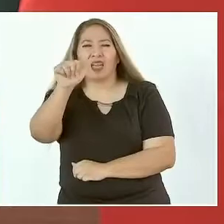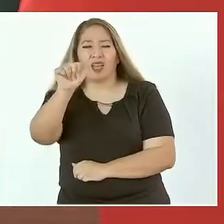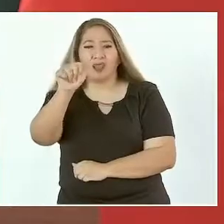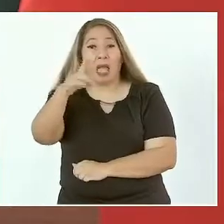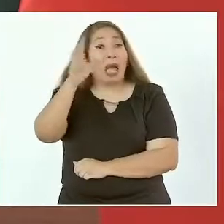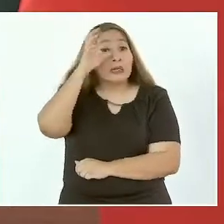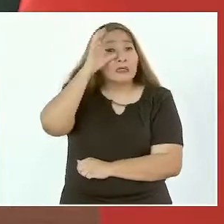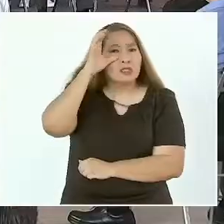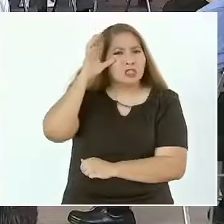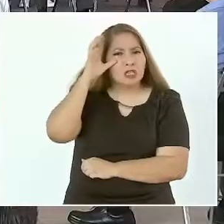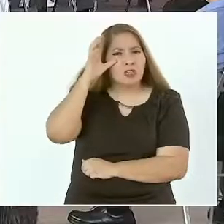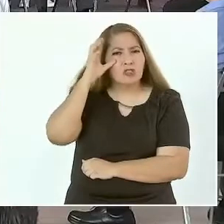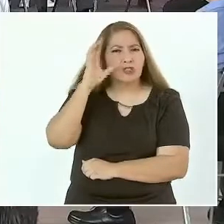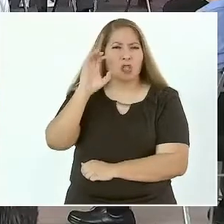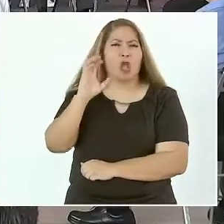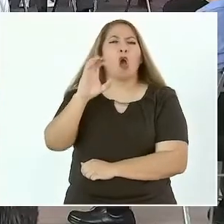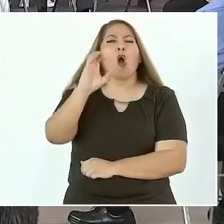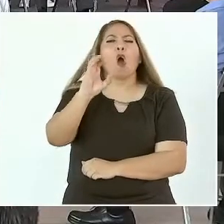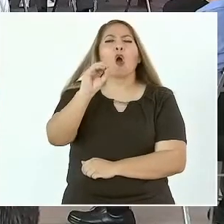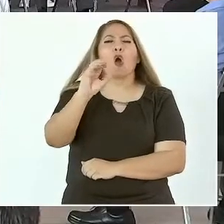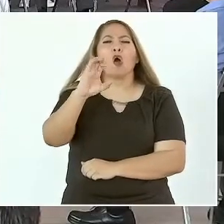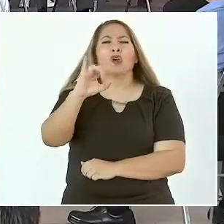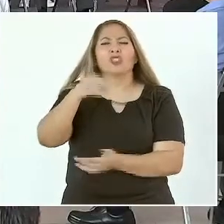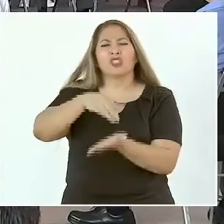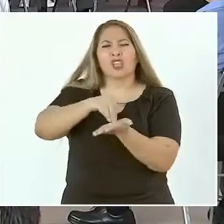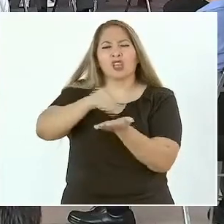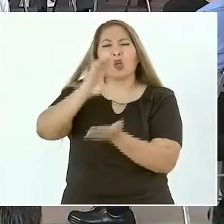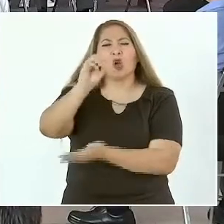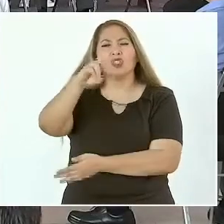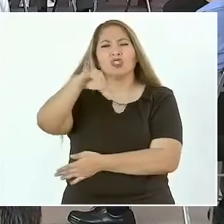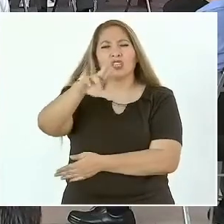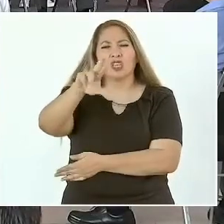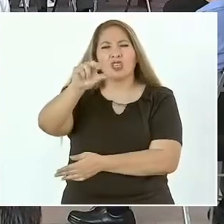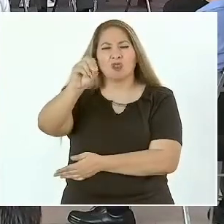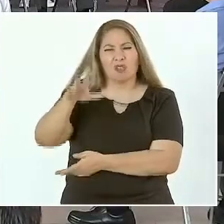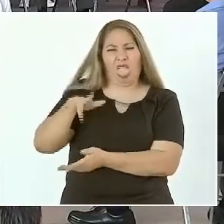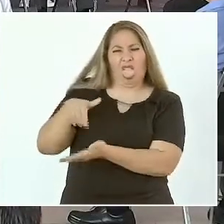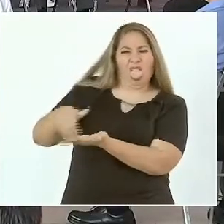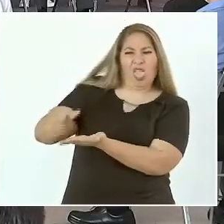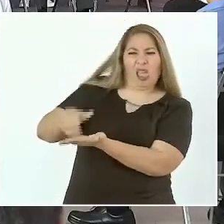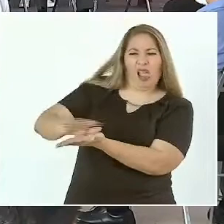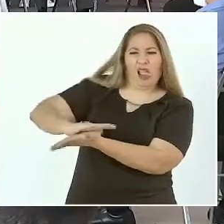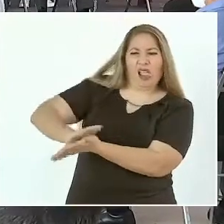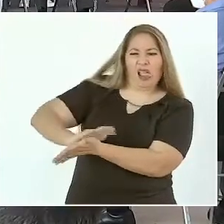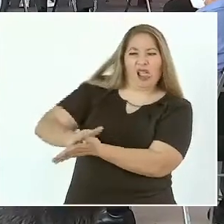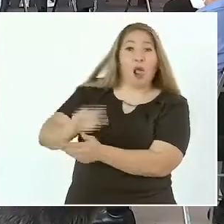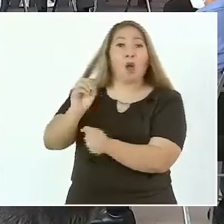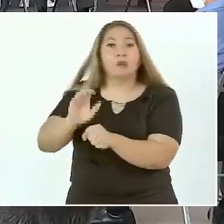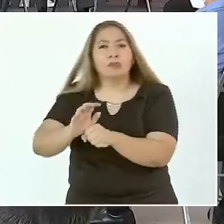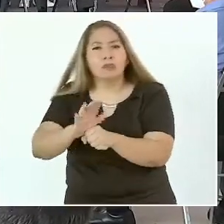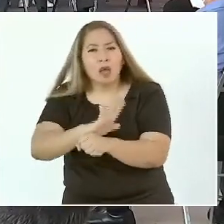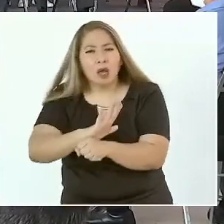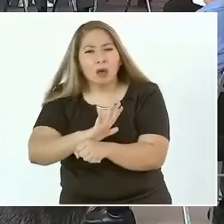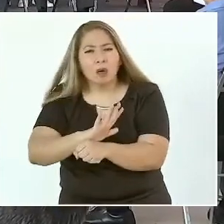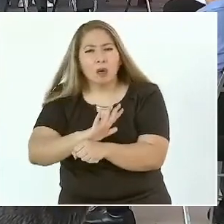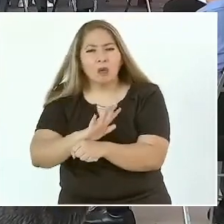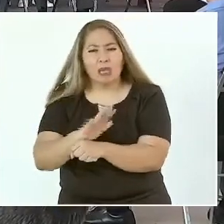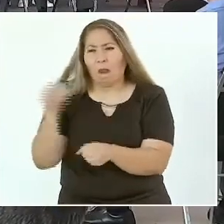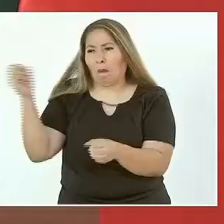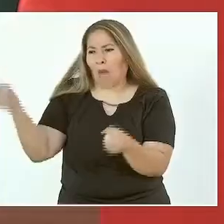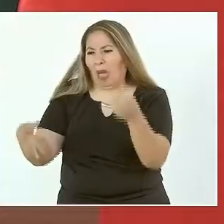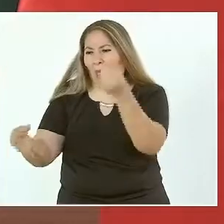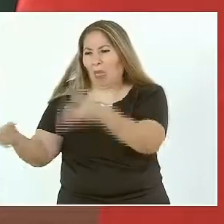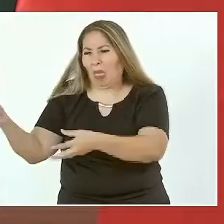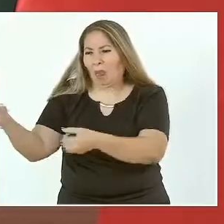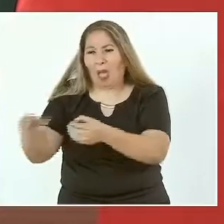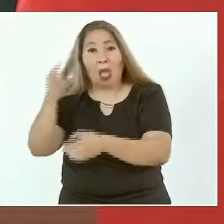cochinos acuñados durante el antichinismo y perpetuadas por décadas, o los prejuicios derivados de la pandemia por COVID que en diferentes países